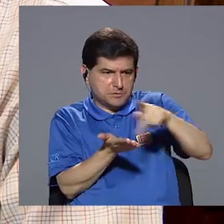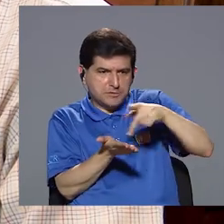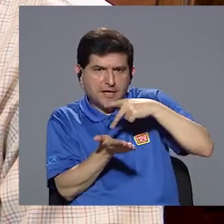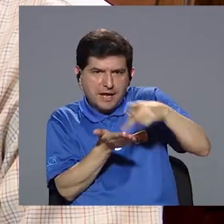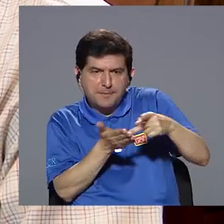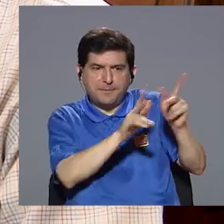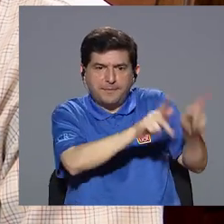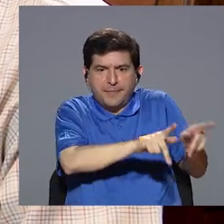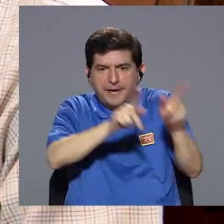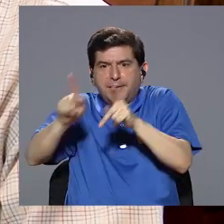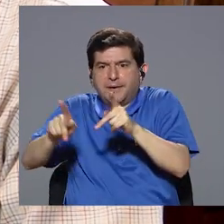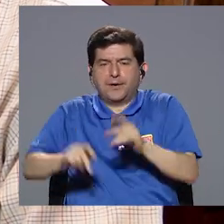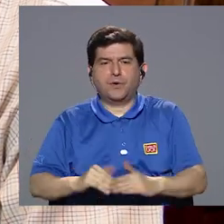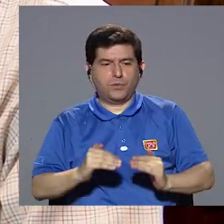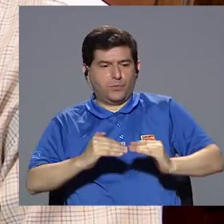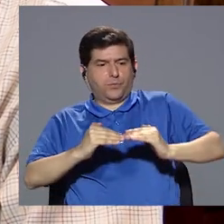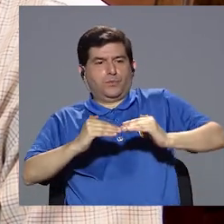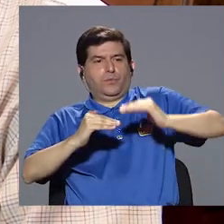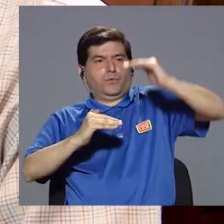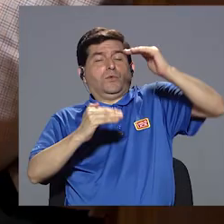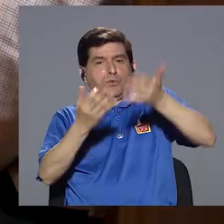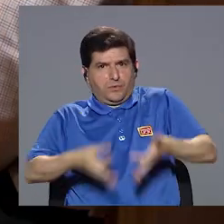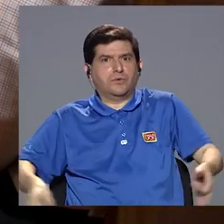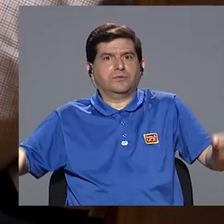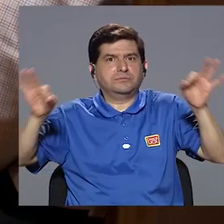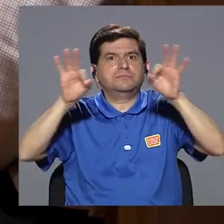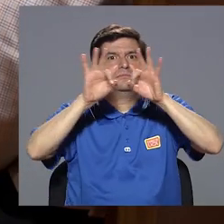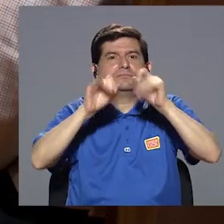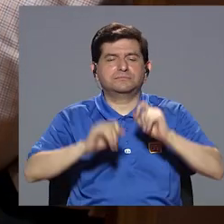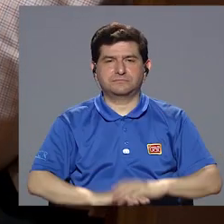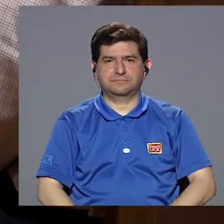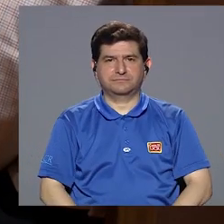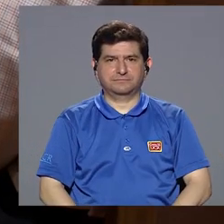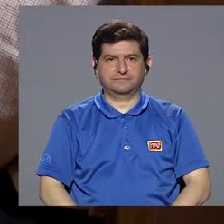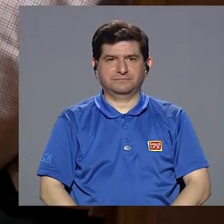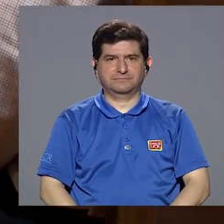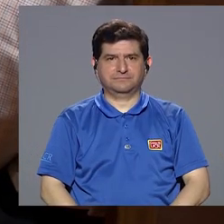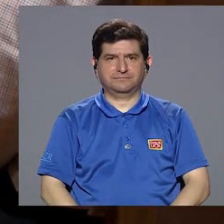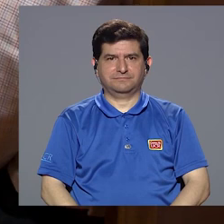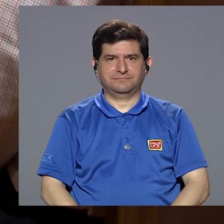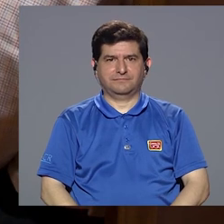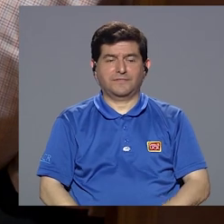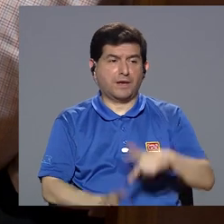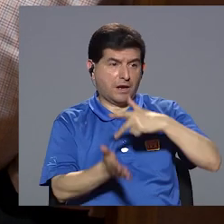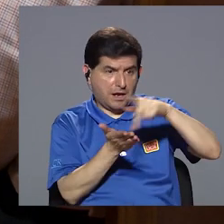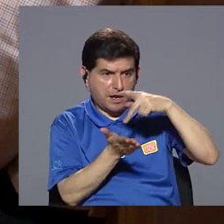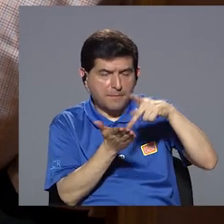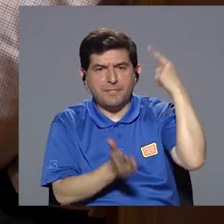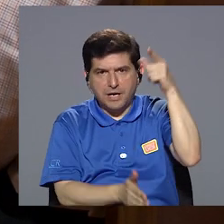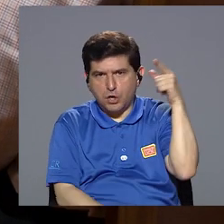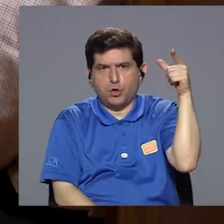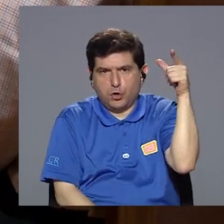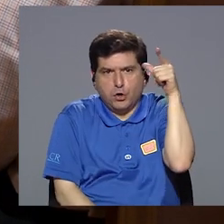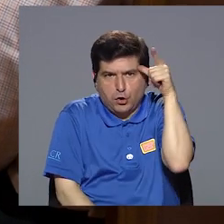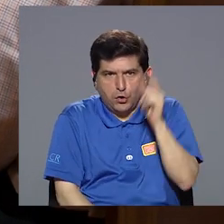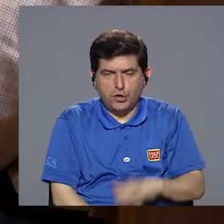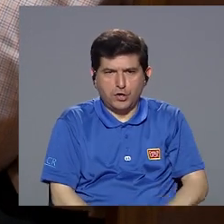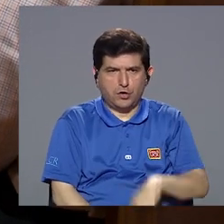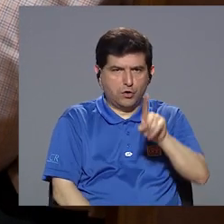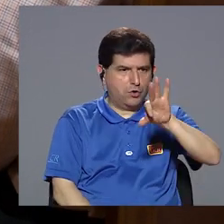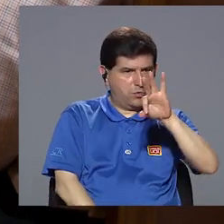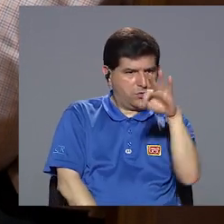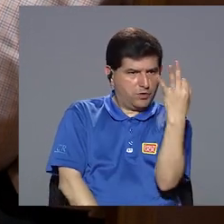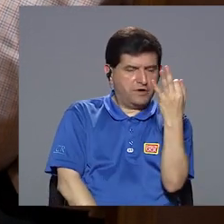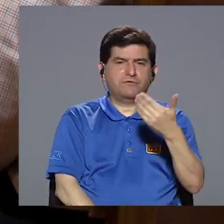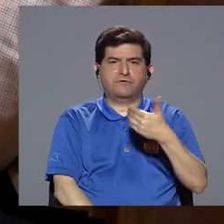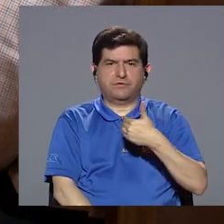salario de las personas sube significativamente el salario es lógicamente que uno de los